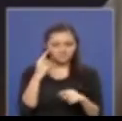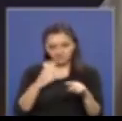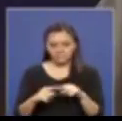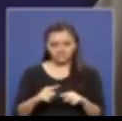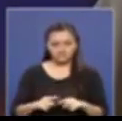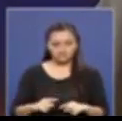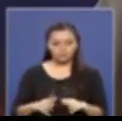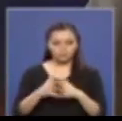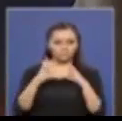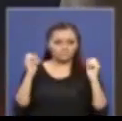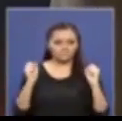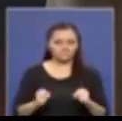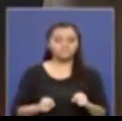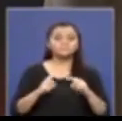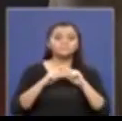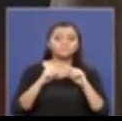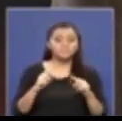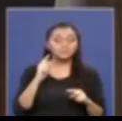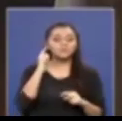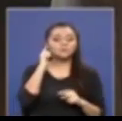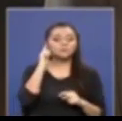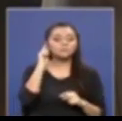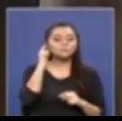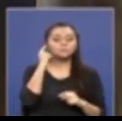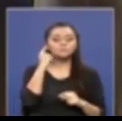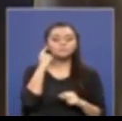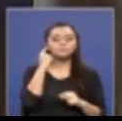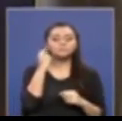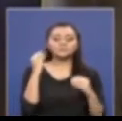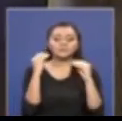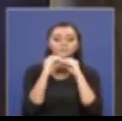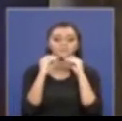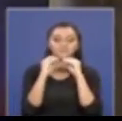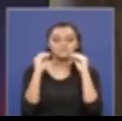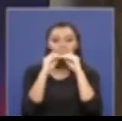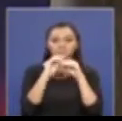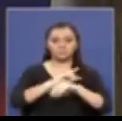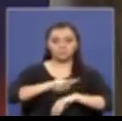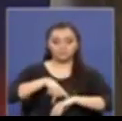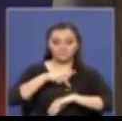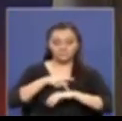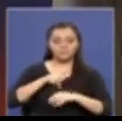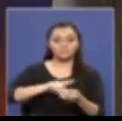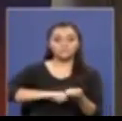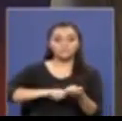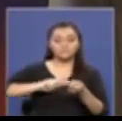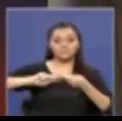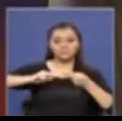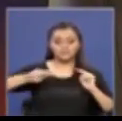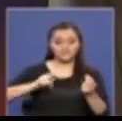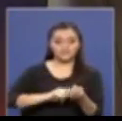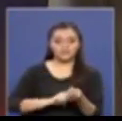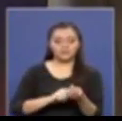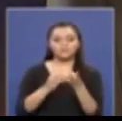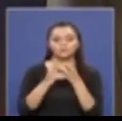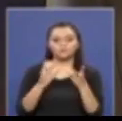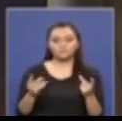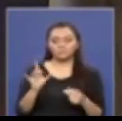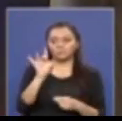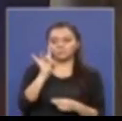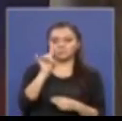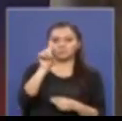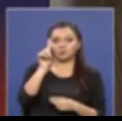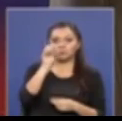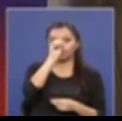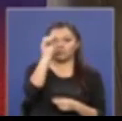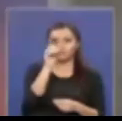todavía, pero ya tenemos algunos otros expertos, ¿no? Por ejemplo, con pruebas de ADN se resolvió el 81% de los